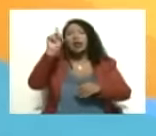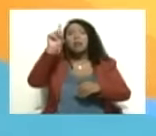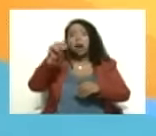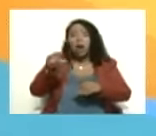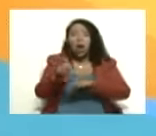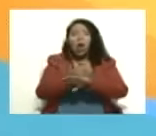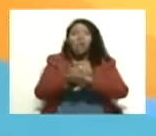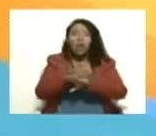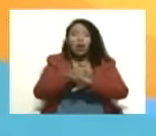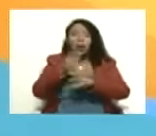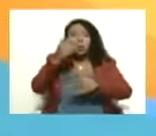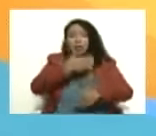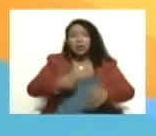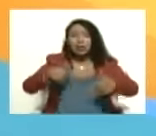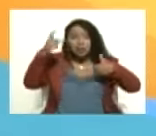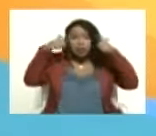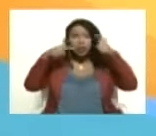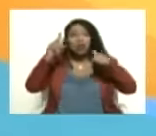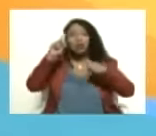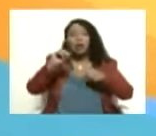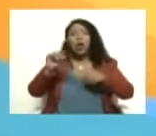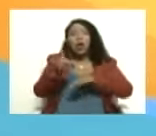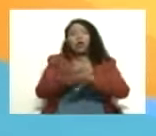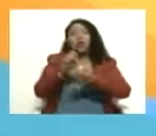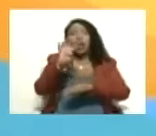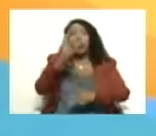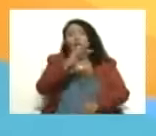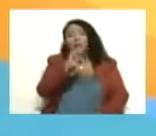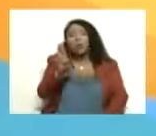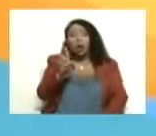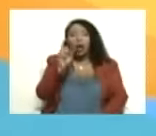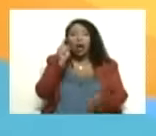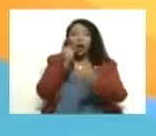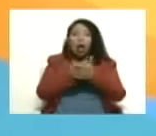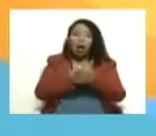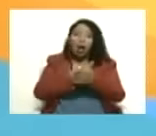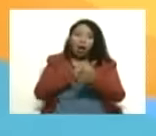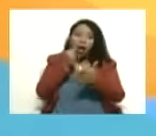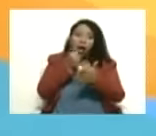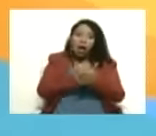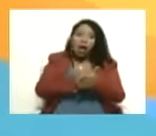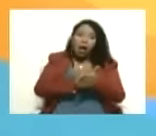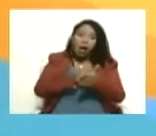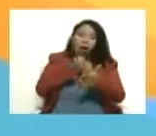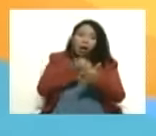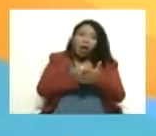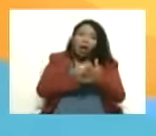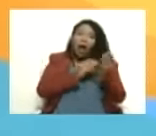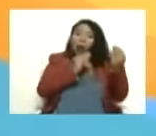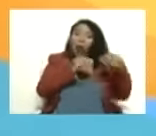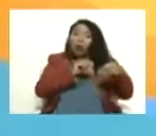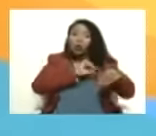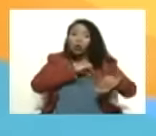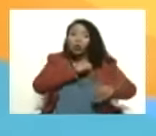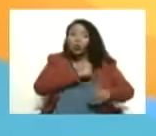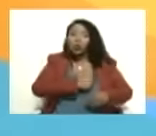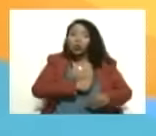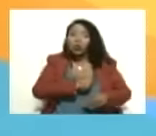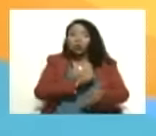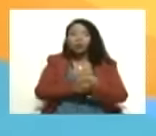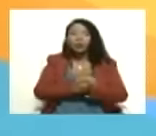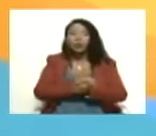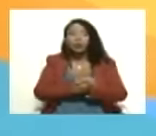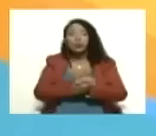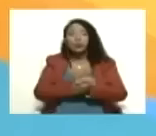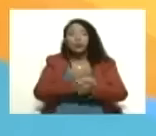antes los gobiernos de la cuarta República han insistido en el acuerdo de Ginebra